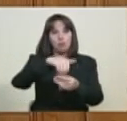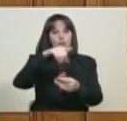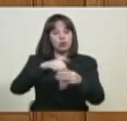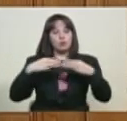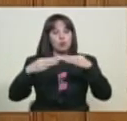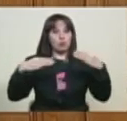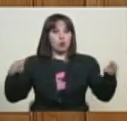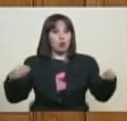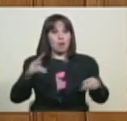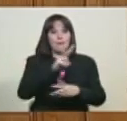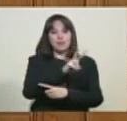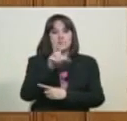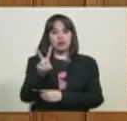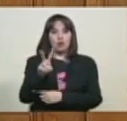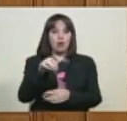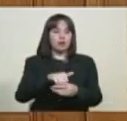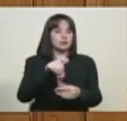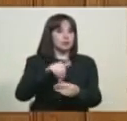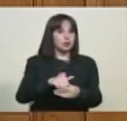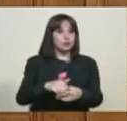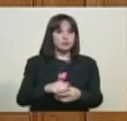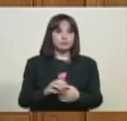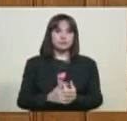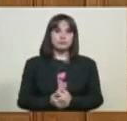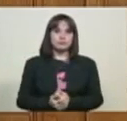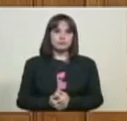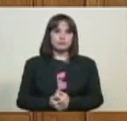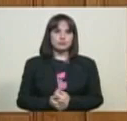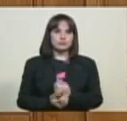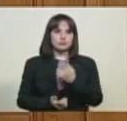popular en 22 elecciones.